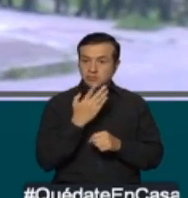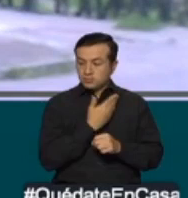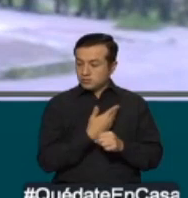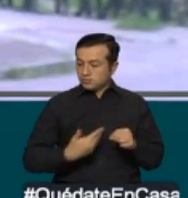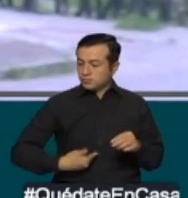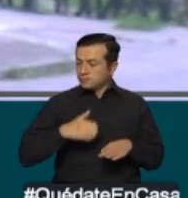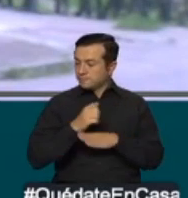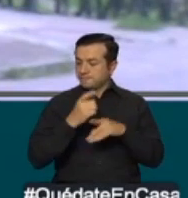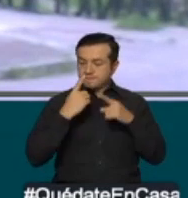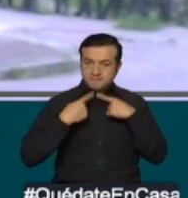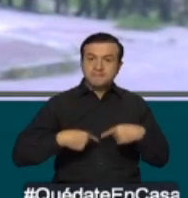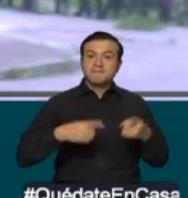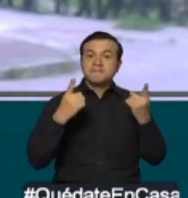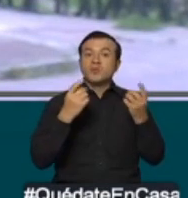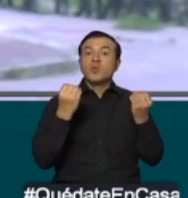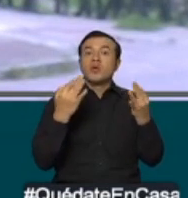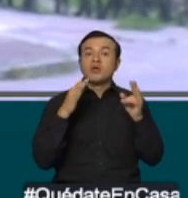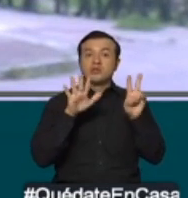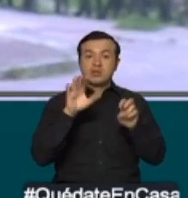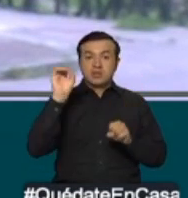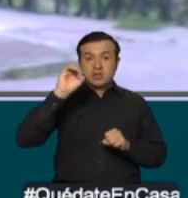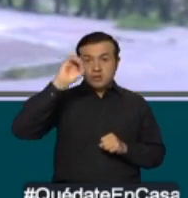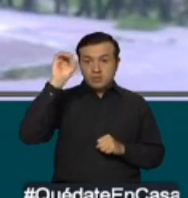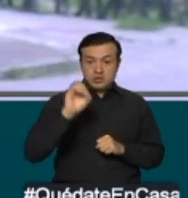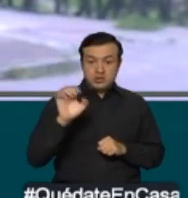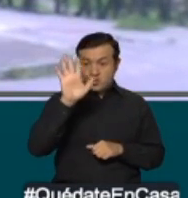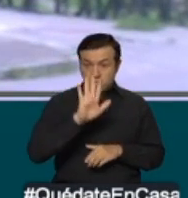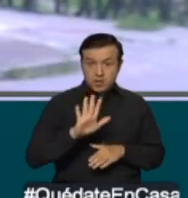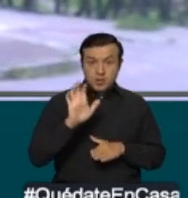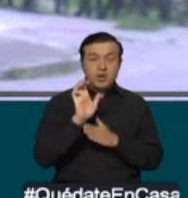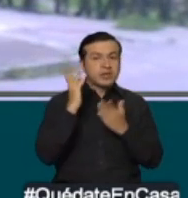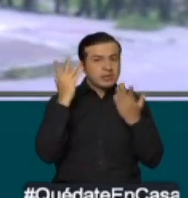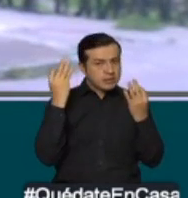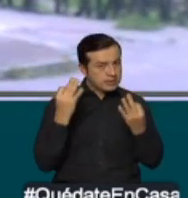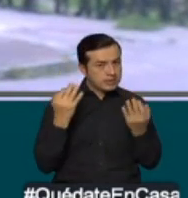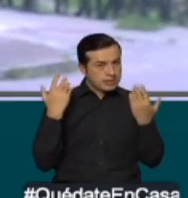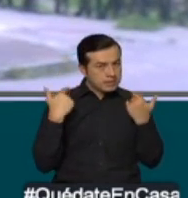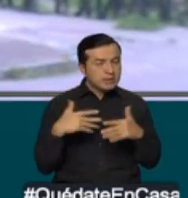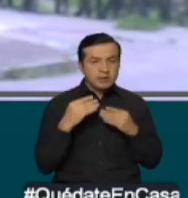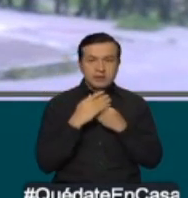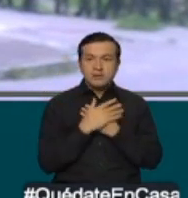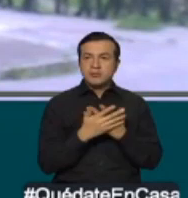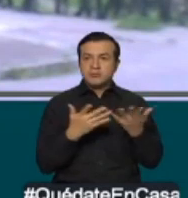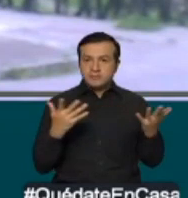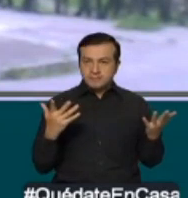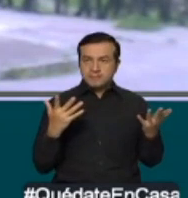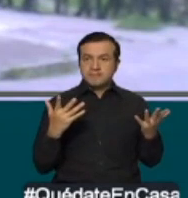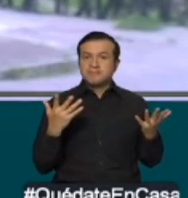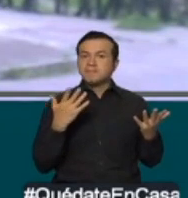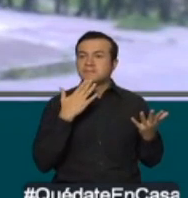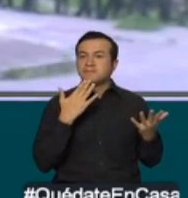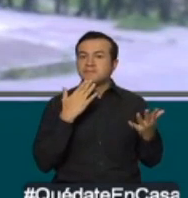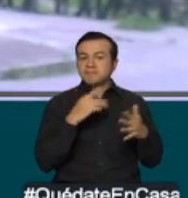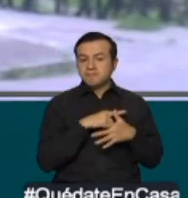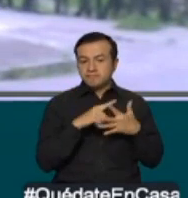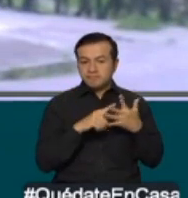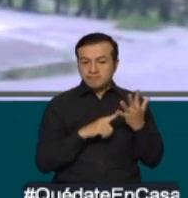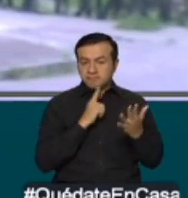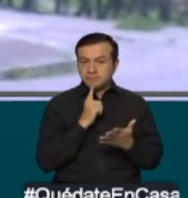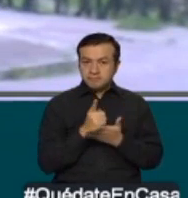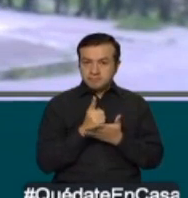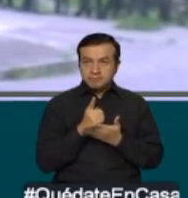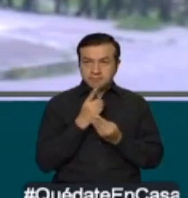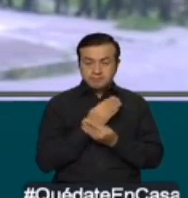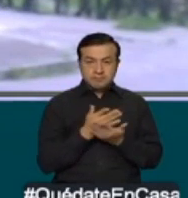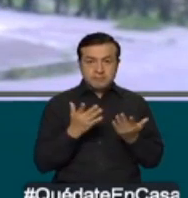de la república que casi el 70% los ecuatorianos han cumplido con la restricción de movilización lo que ha permitido